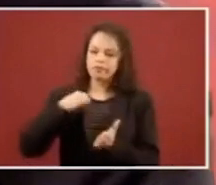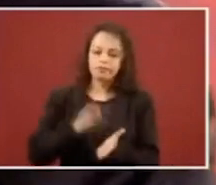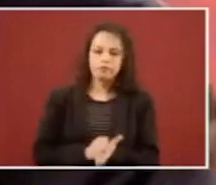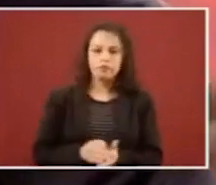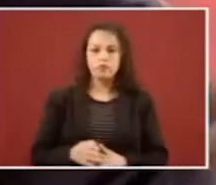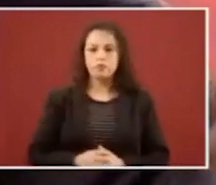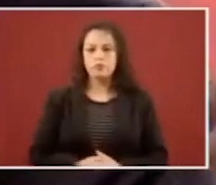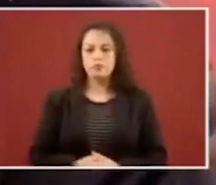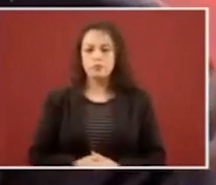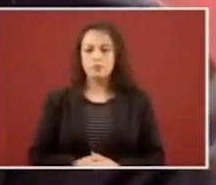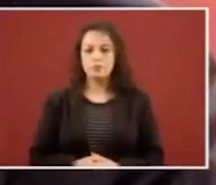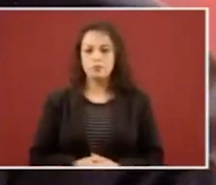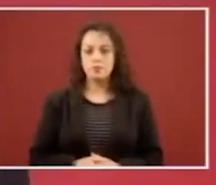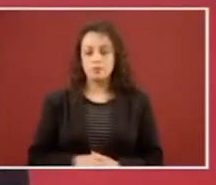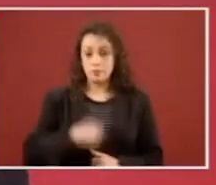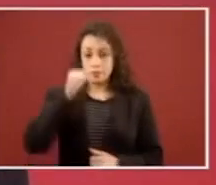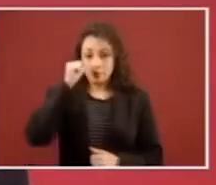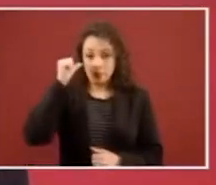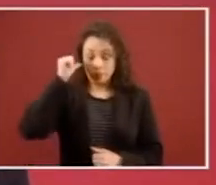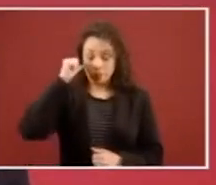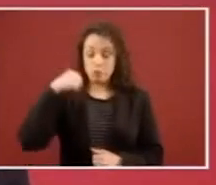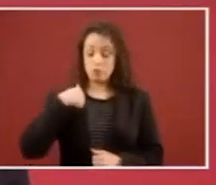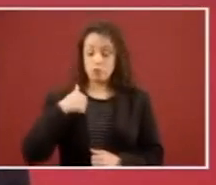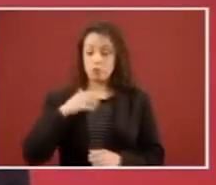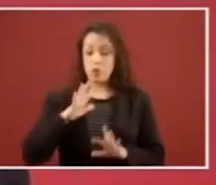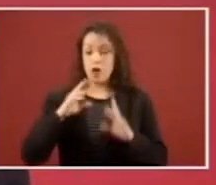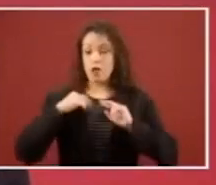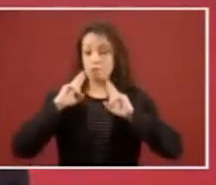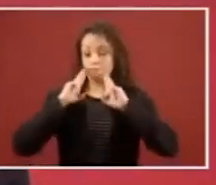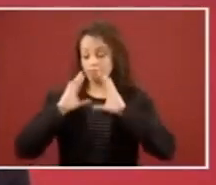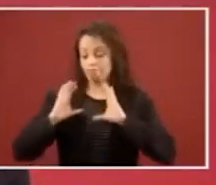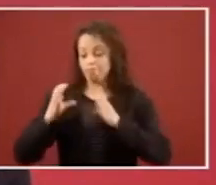me reuní con los integrantes